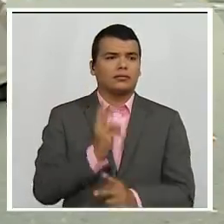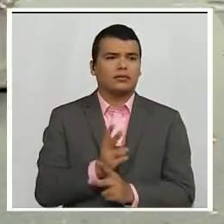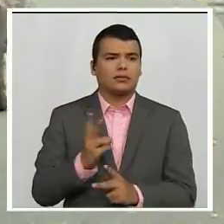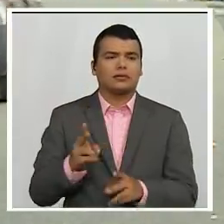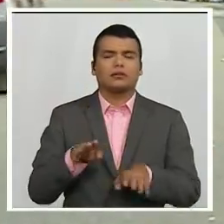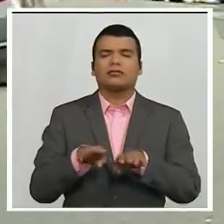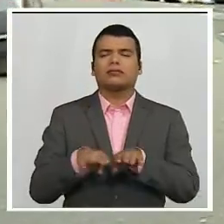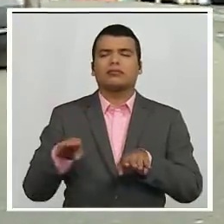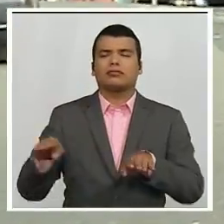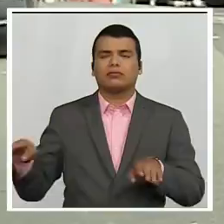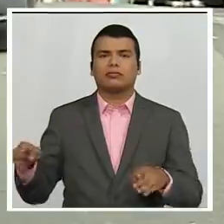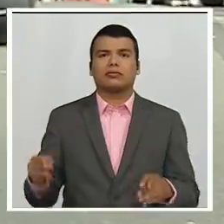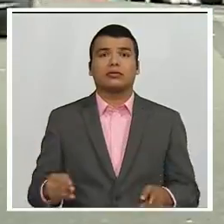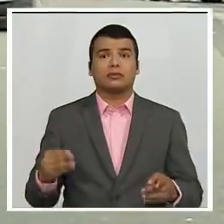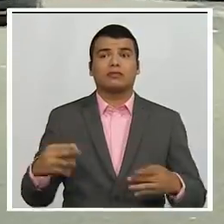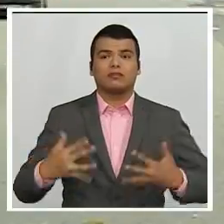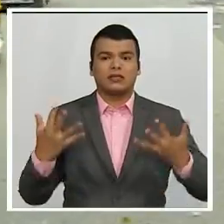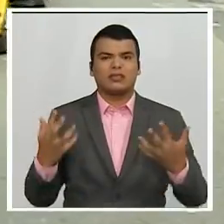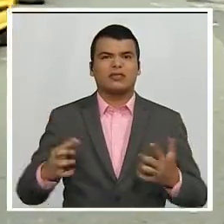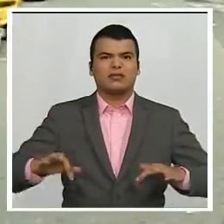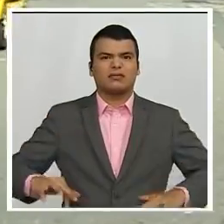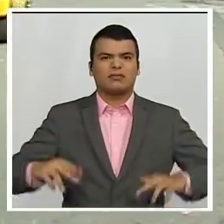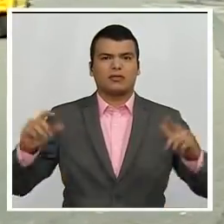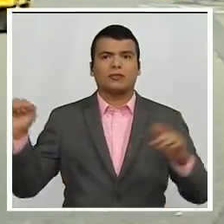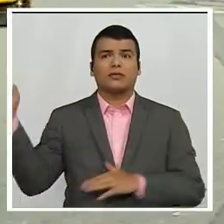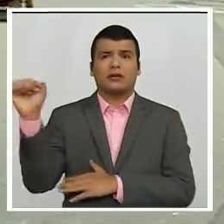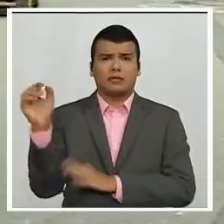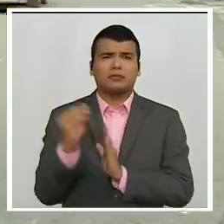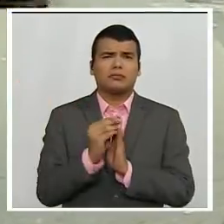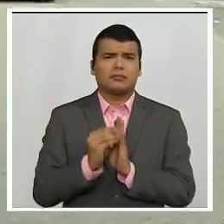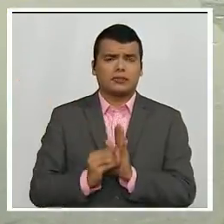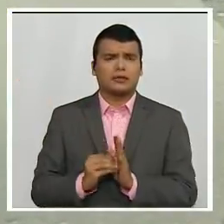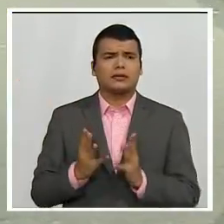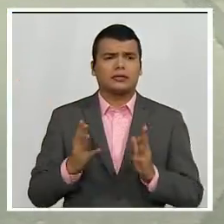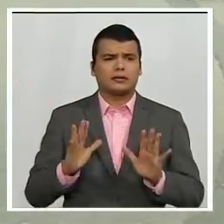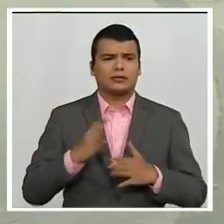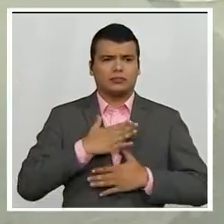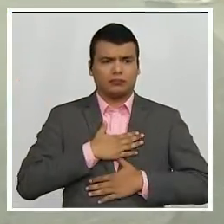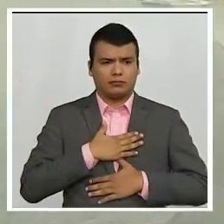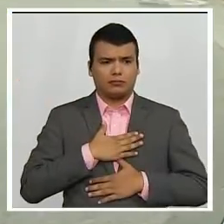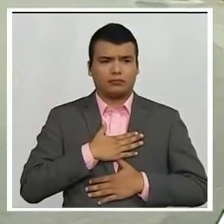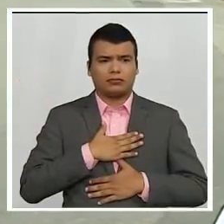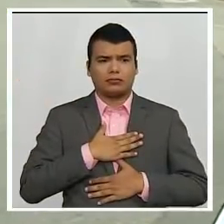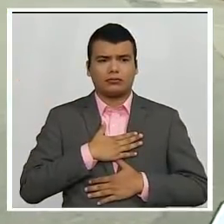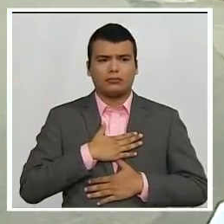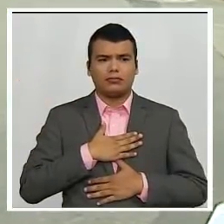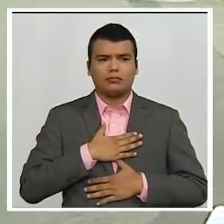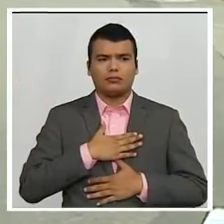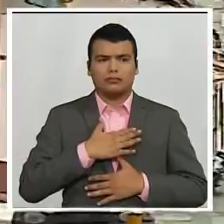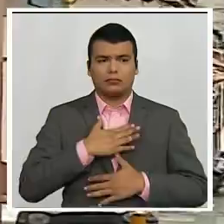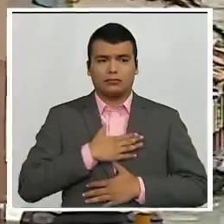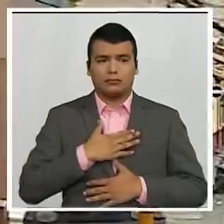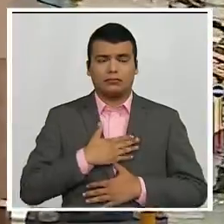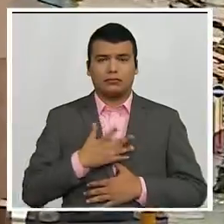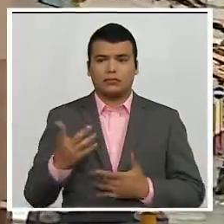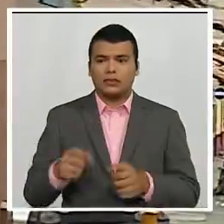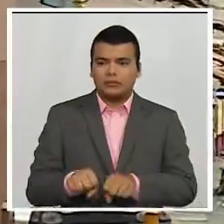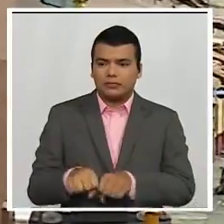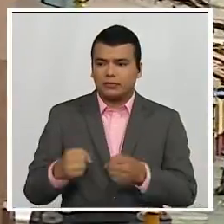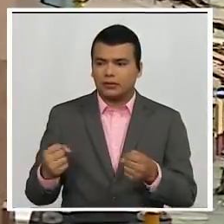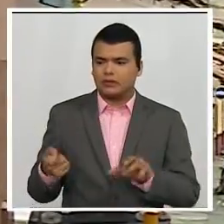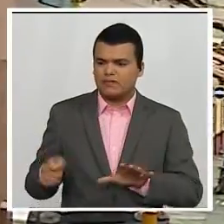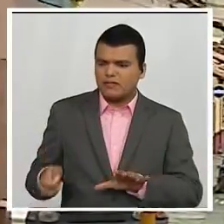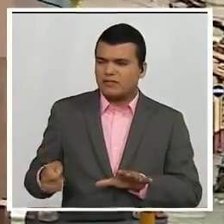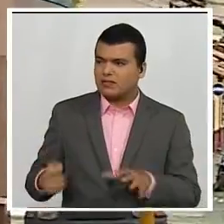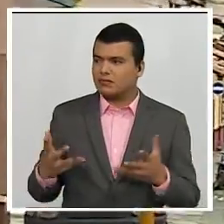porque han tratado de robarse los vehículos más de una vez a mí a mi personalmente me dañaron la chapa de un